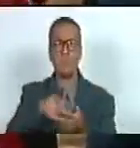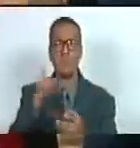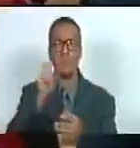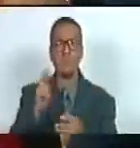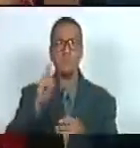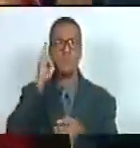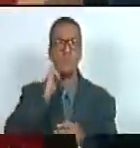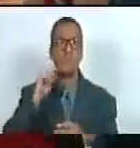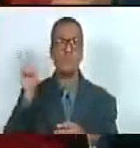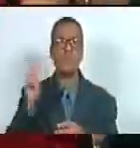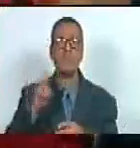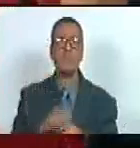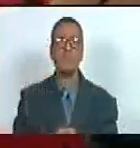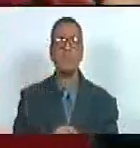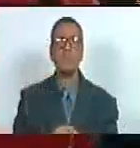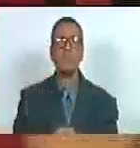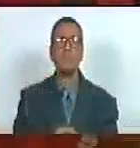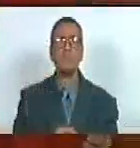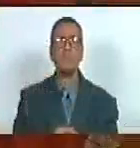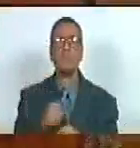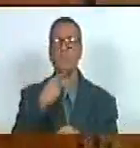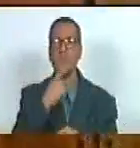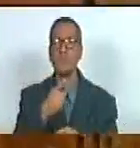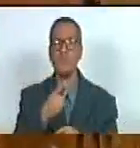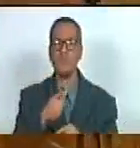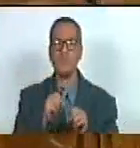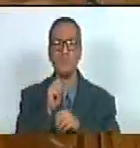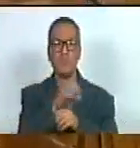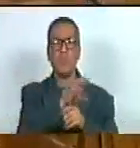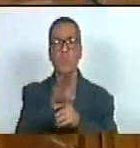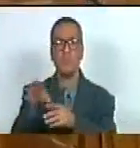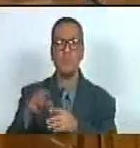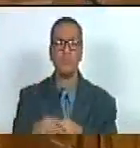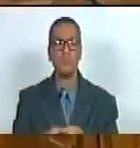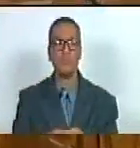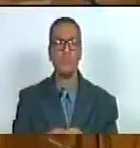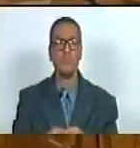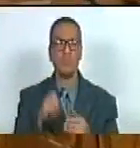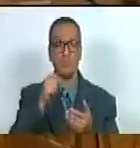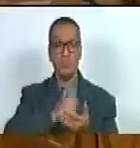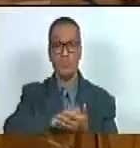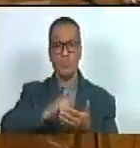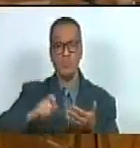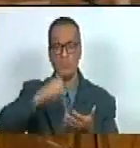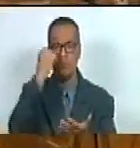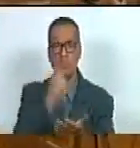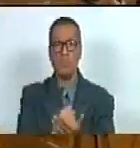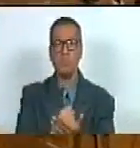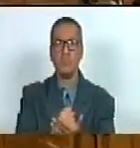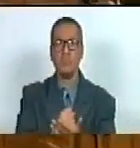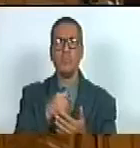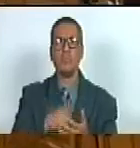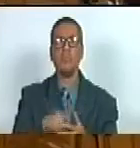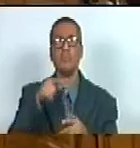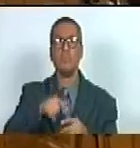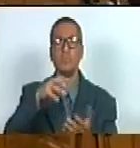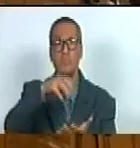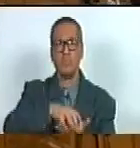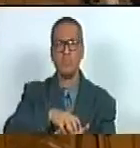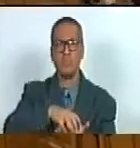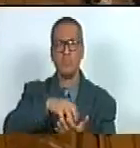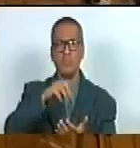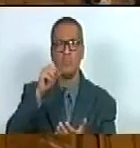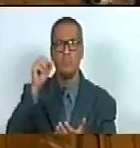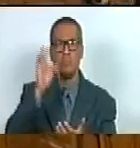república bolivariana de Venezuela y dar máxima difusión del mismo dado firmado y sellado en el palacio